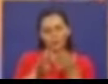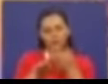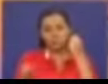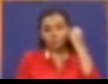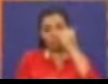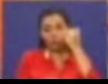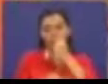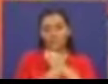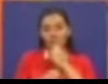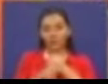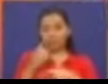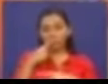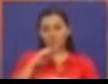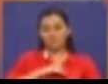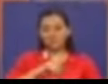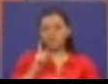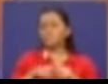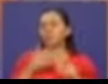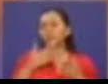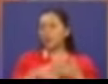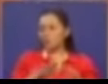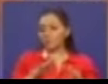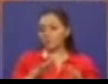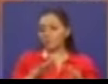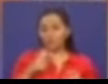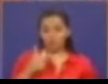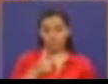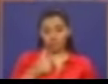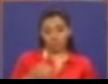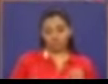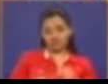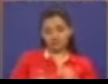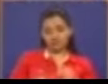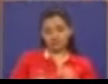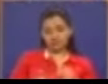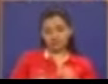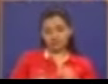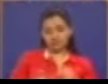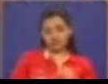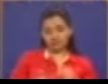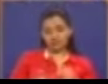Gente. Es decir, yo podía estar trabajando tiempo completo, ganar,